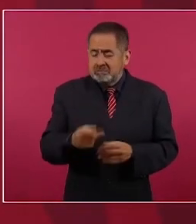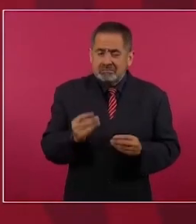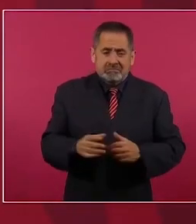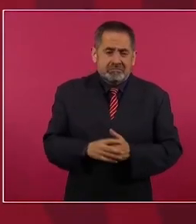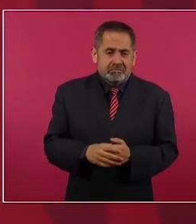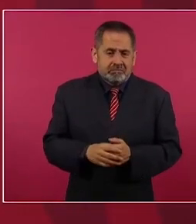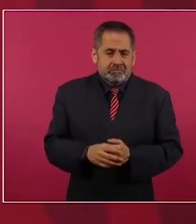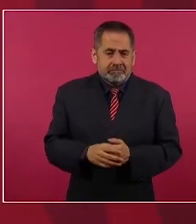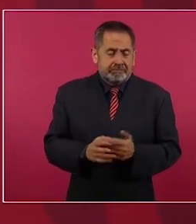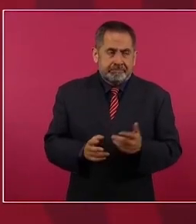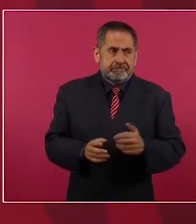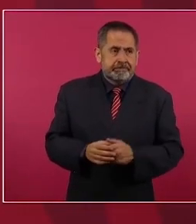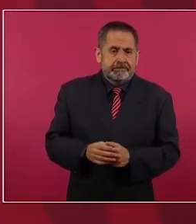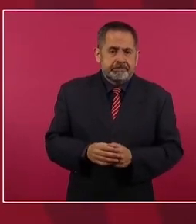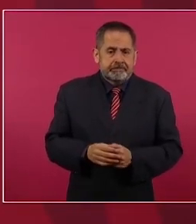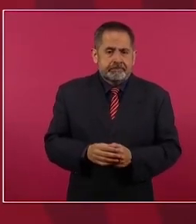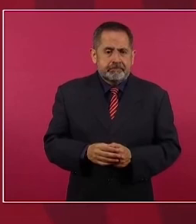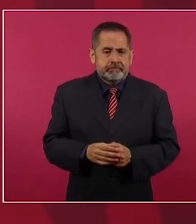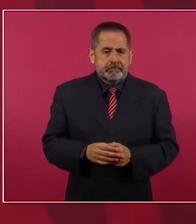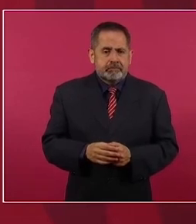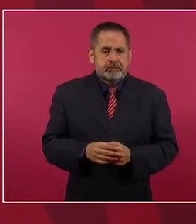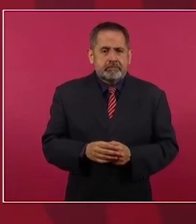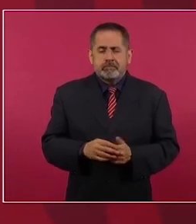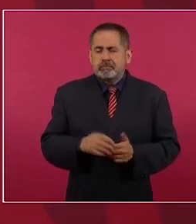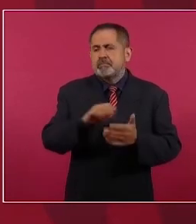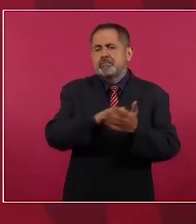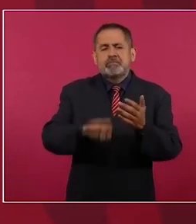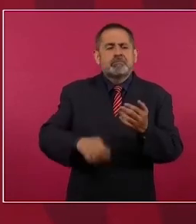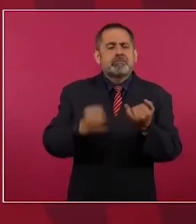Es como cuando hay inundaciones.